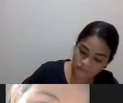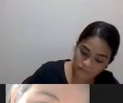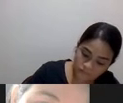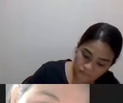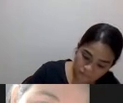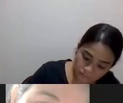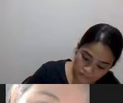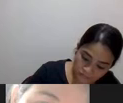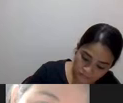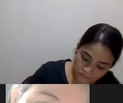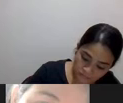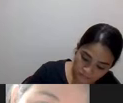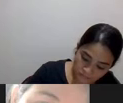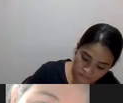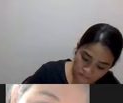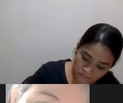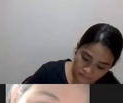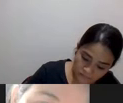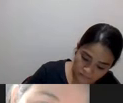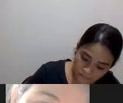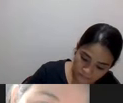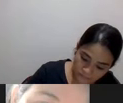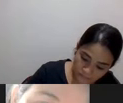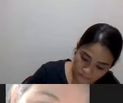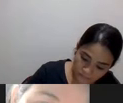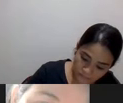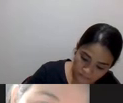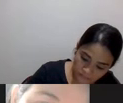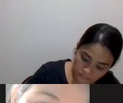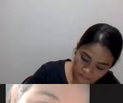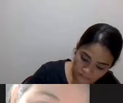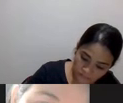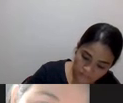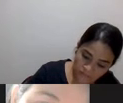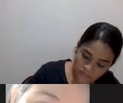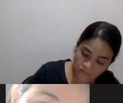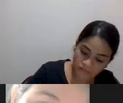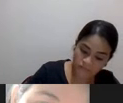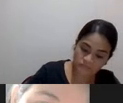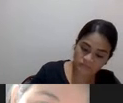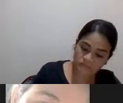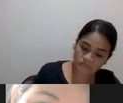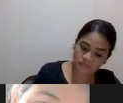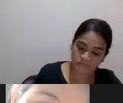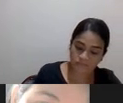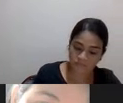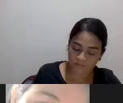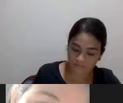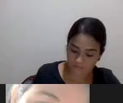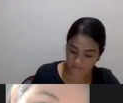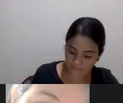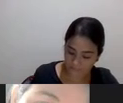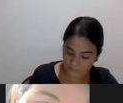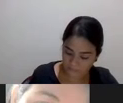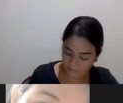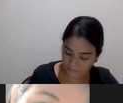cargando los recursos y ya luego ya entregan ya la estructura lista. Ahorita